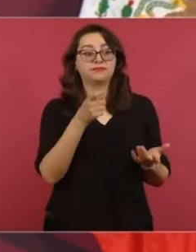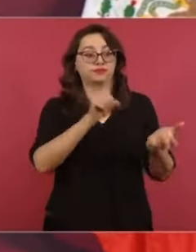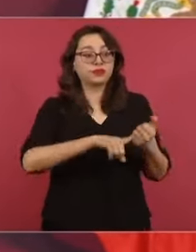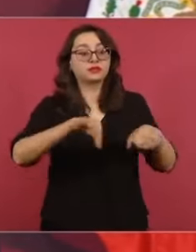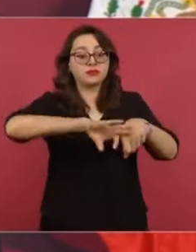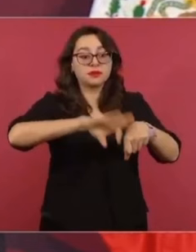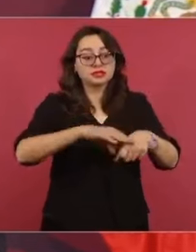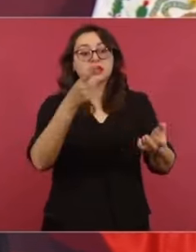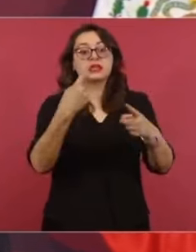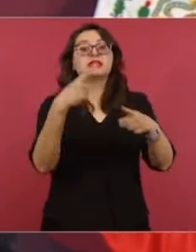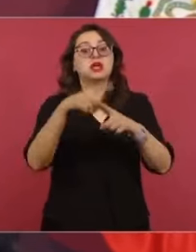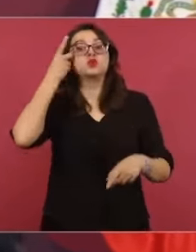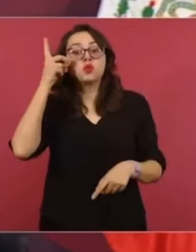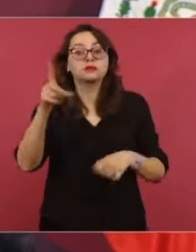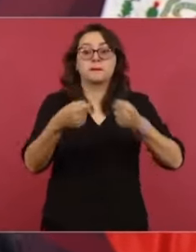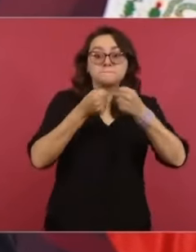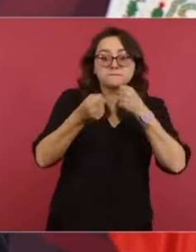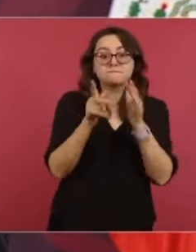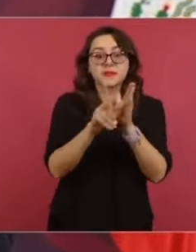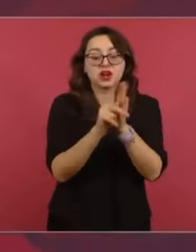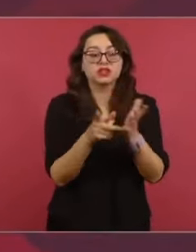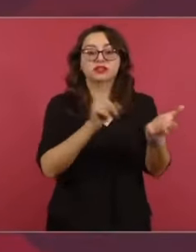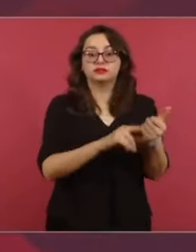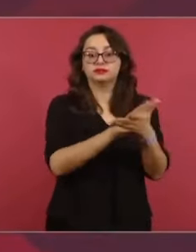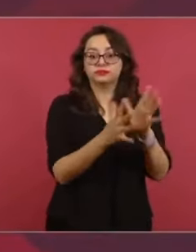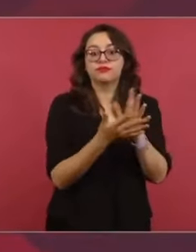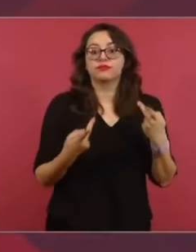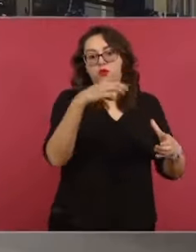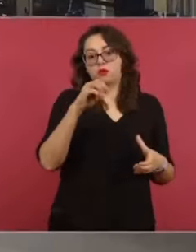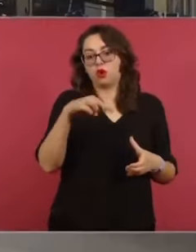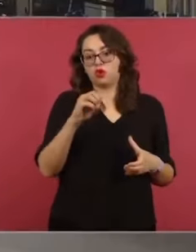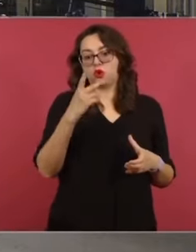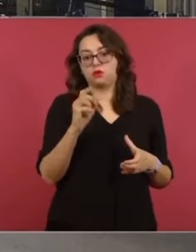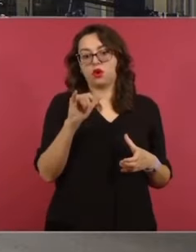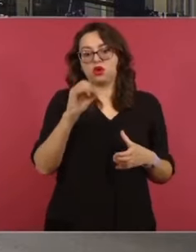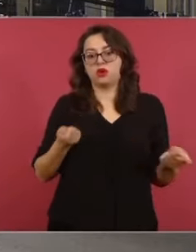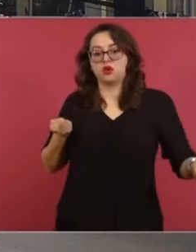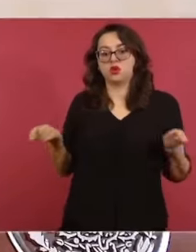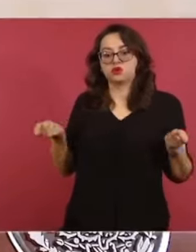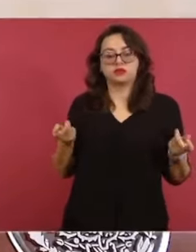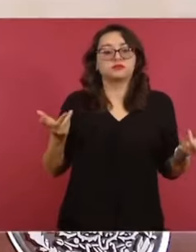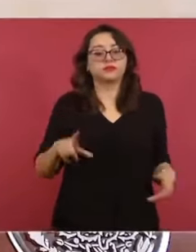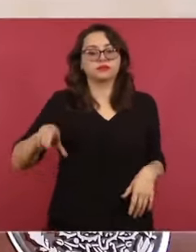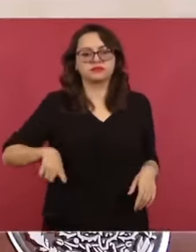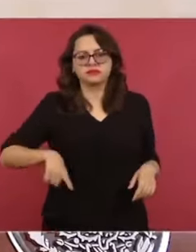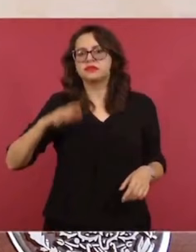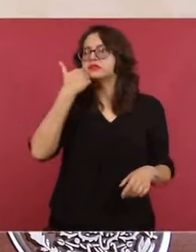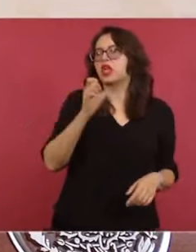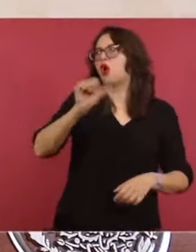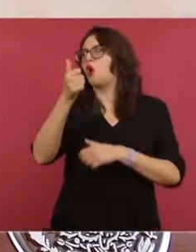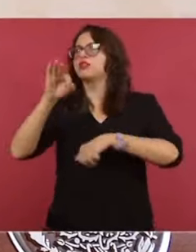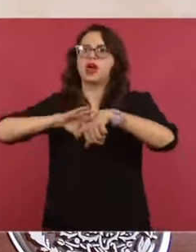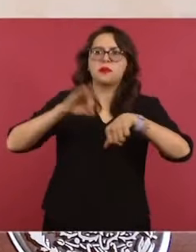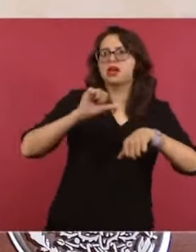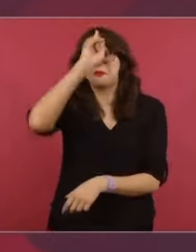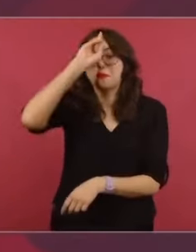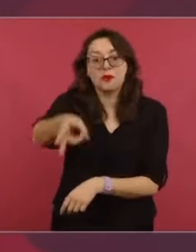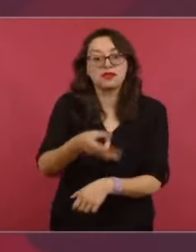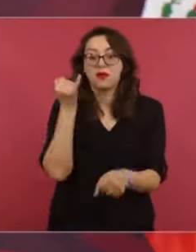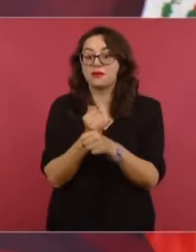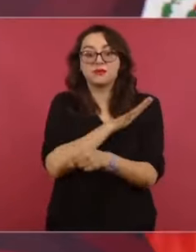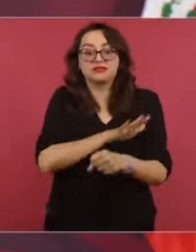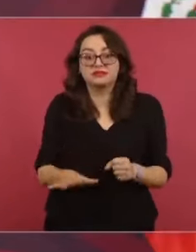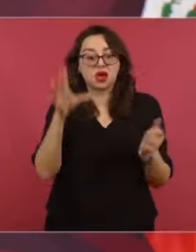de comunicación o de manipulación vendían medicinas eh No se podían comprar las medicinas en el extranjero